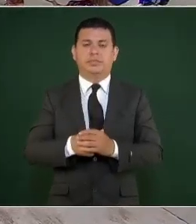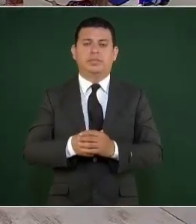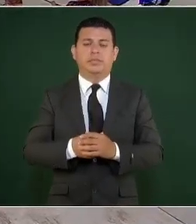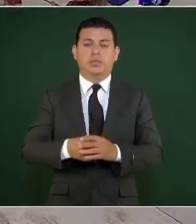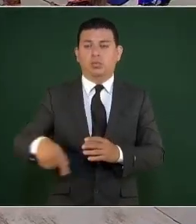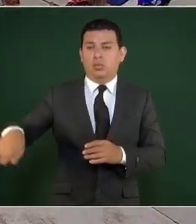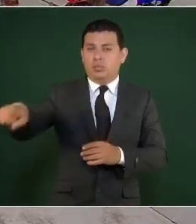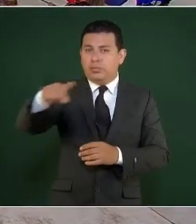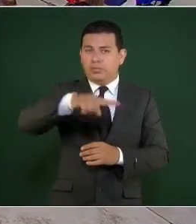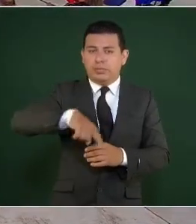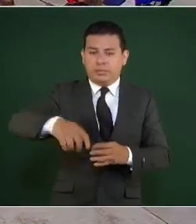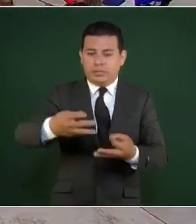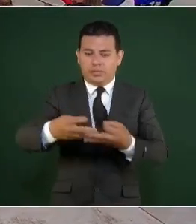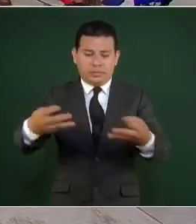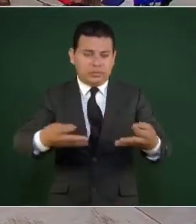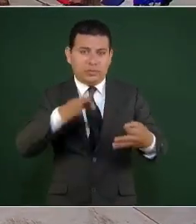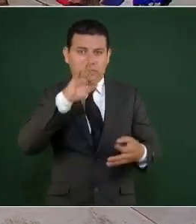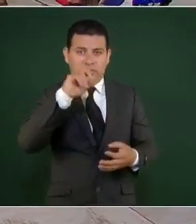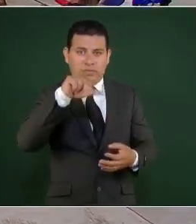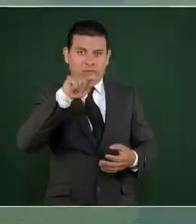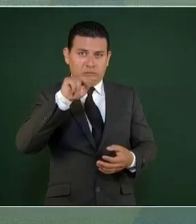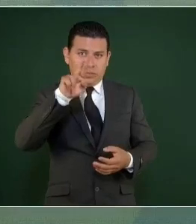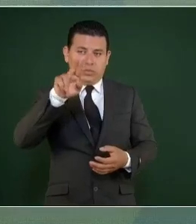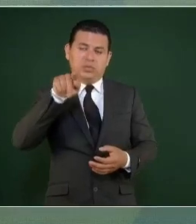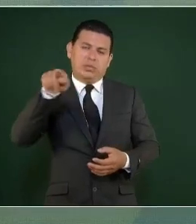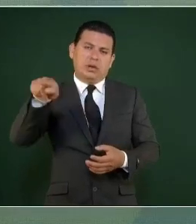todo lo que eran los terrenos de Fonatur,